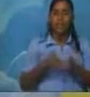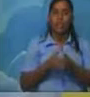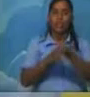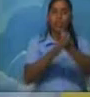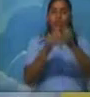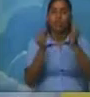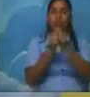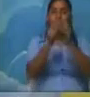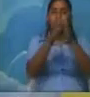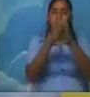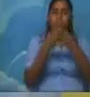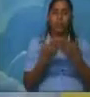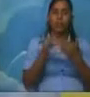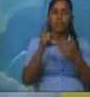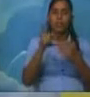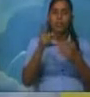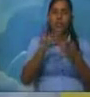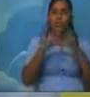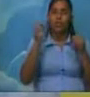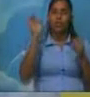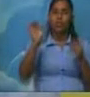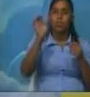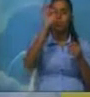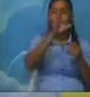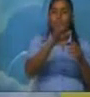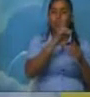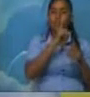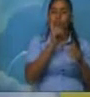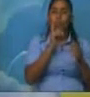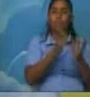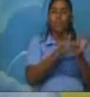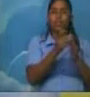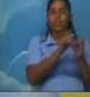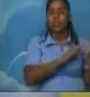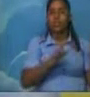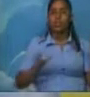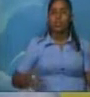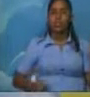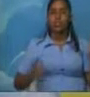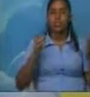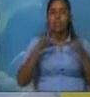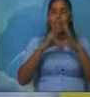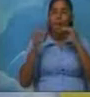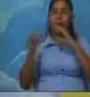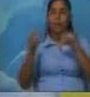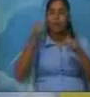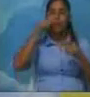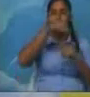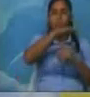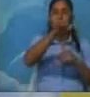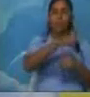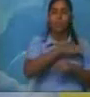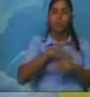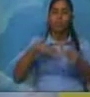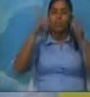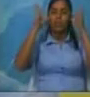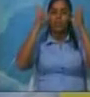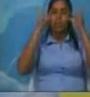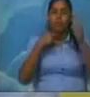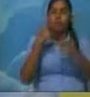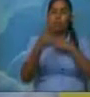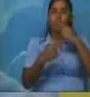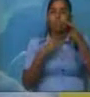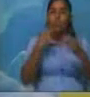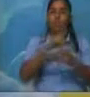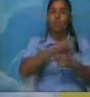con tu palabra y a los pastores que están acá en el nombre de Jesús de Nazaret habla a tu pueblo queremos oír voz de Dios